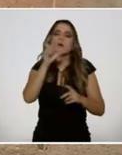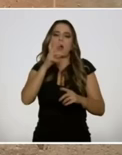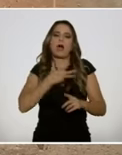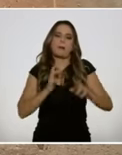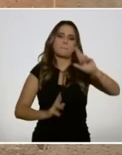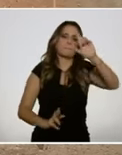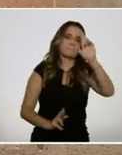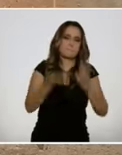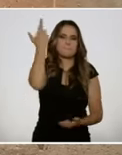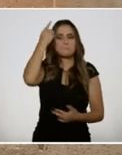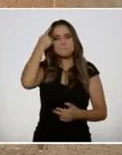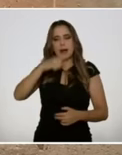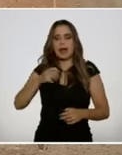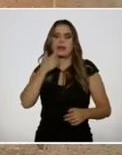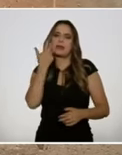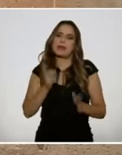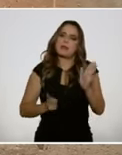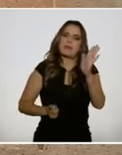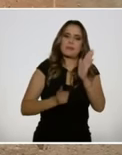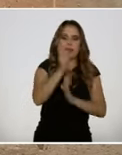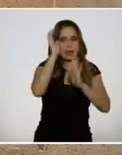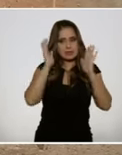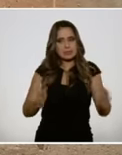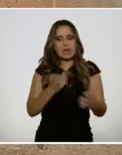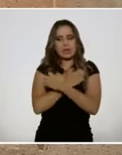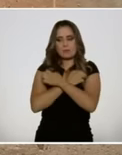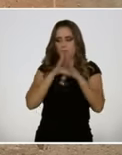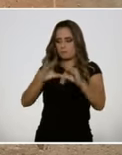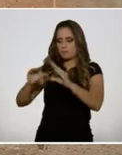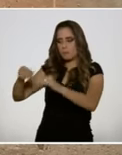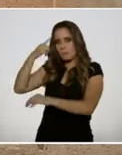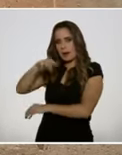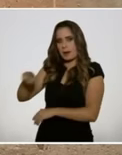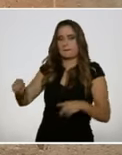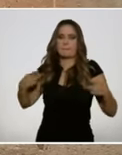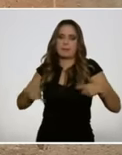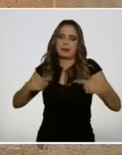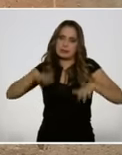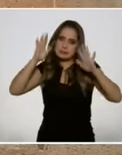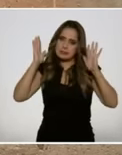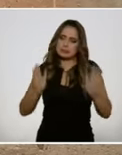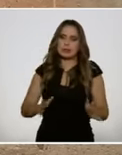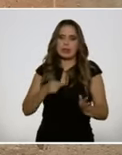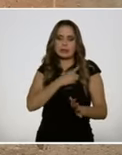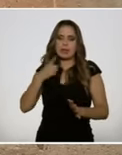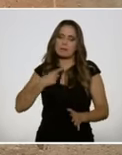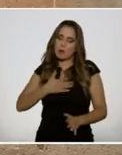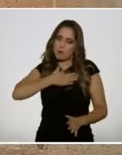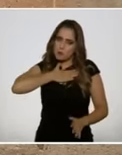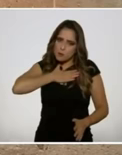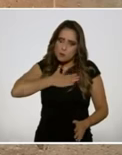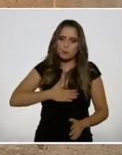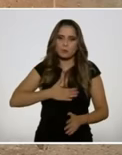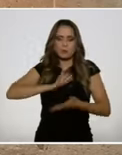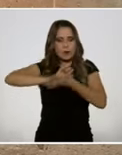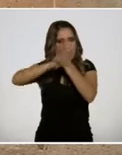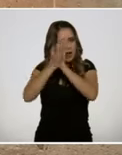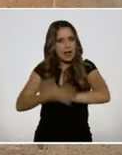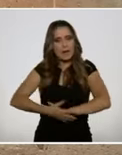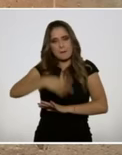a la educación como un derecho para todos los mexicanos, un impulso de justicia y de transformación